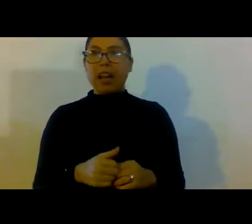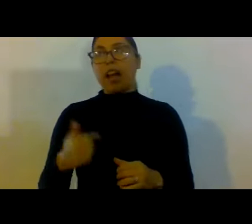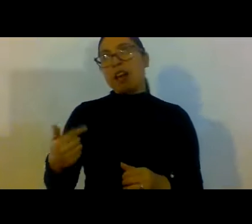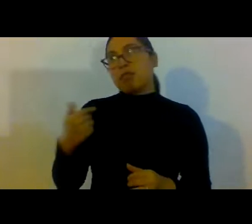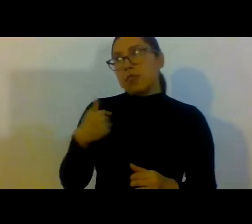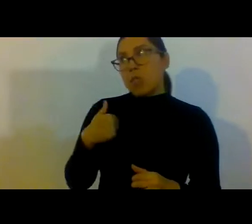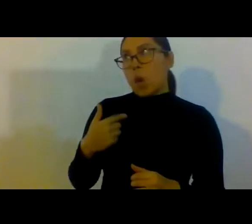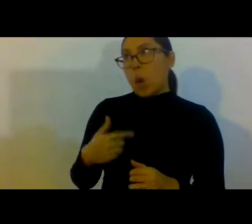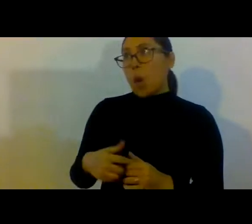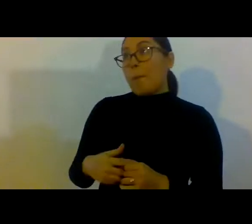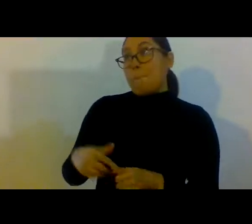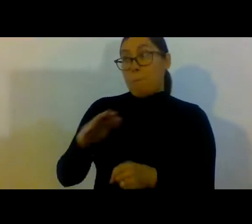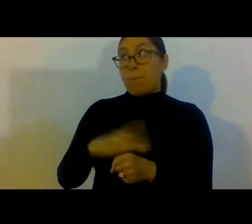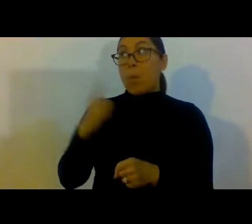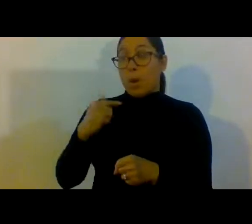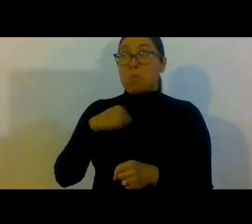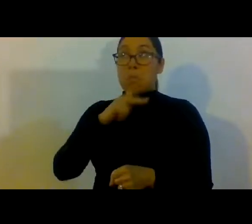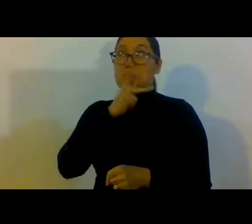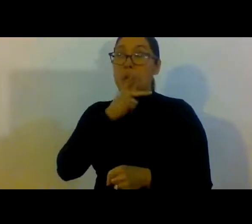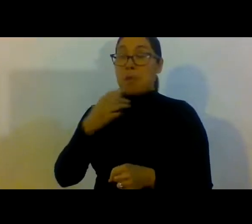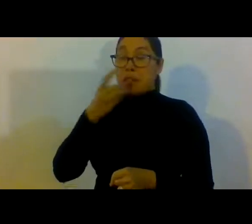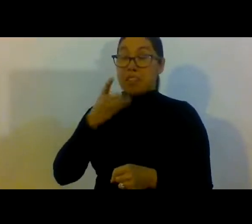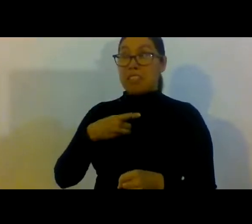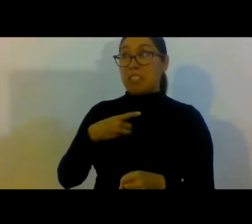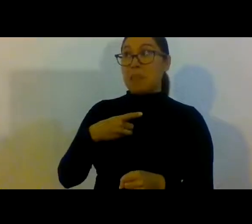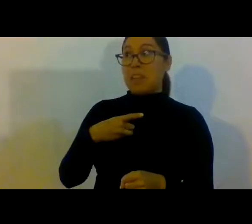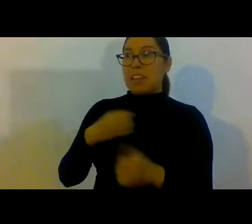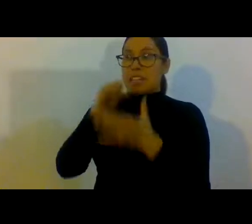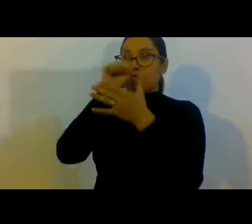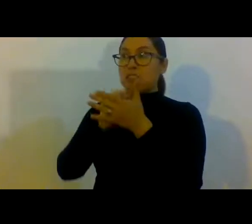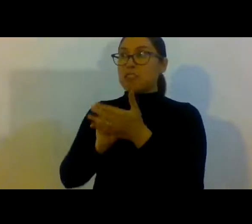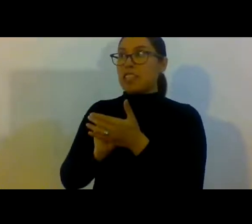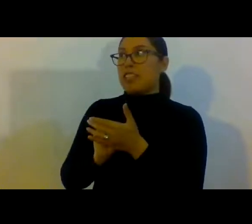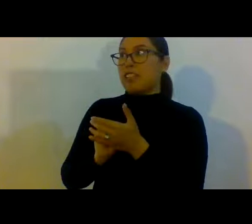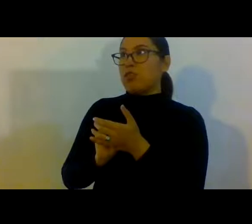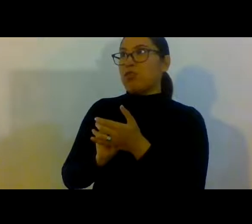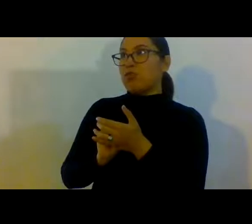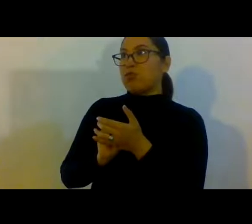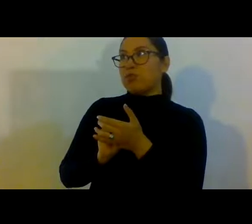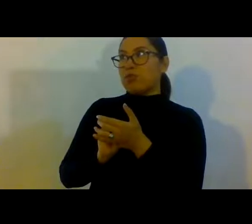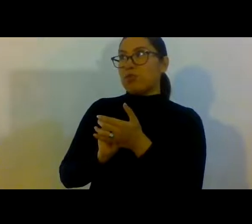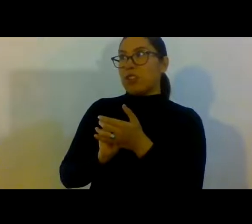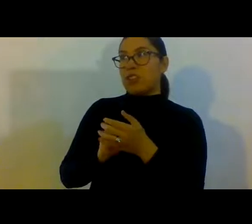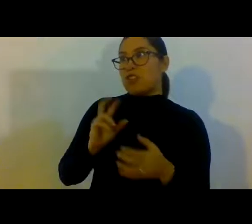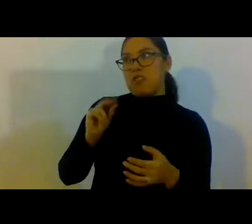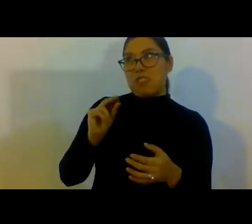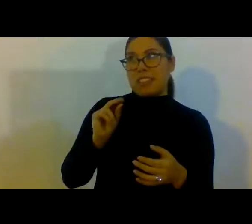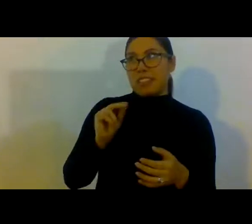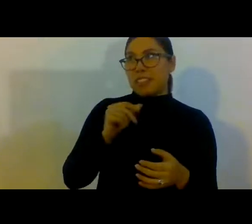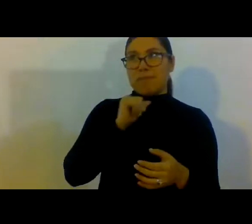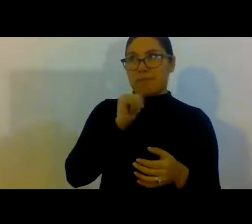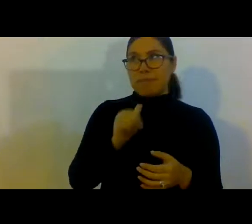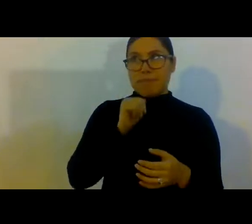los secretos se quedaban guardados, así que no puedo decir ese secreto. Y caemos en lo mismo, por medio de la charla literaria,